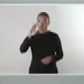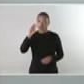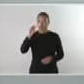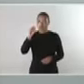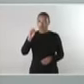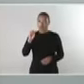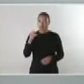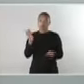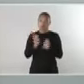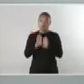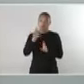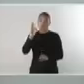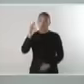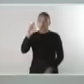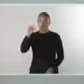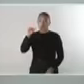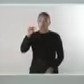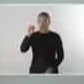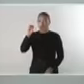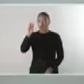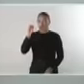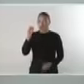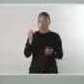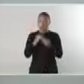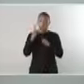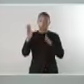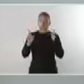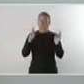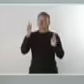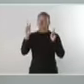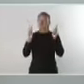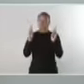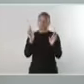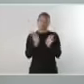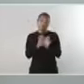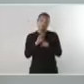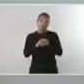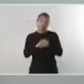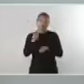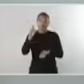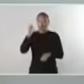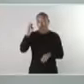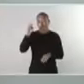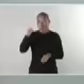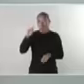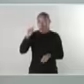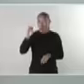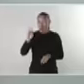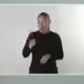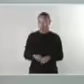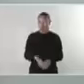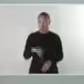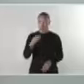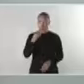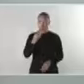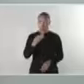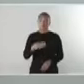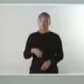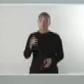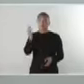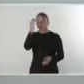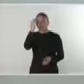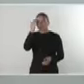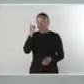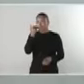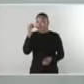paseándose con sus delincuentes Ese es el candidato que tienes Anaya Qué bueno que viniste para que veas qué candidato tienes Esta es el